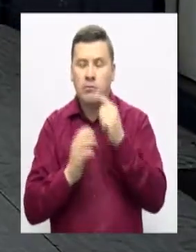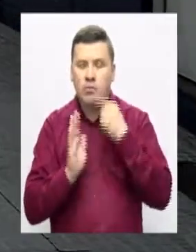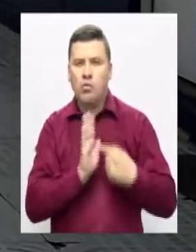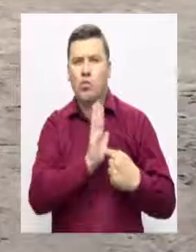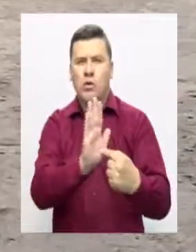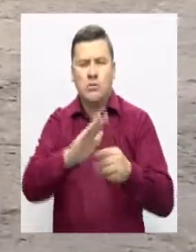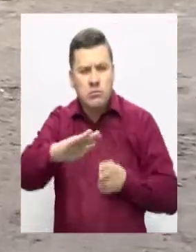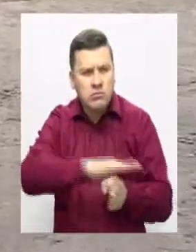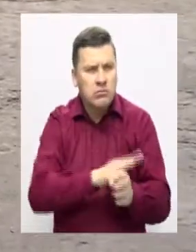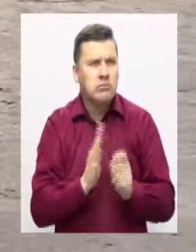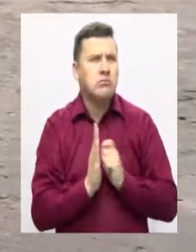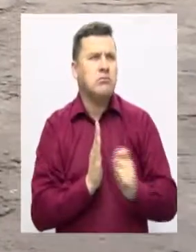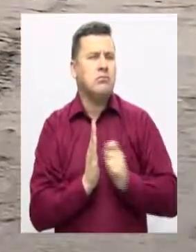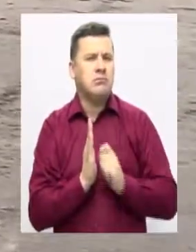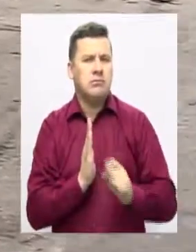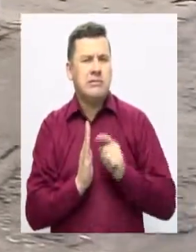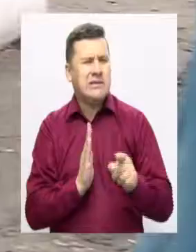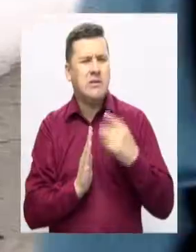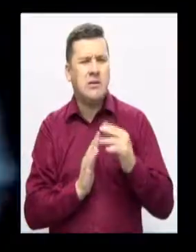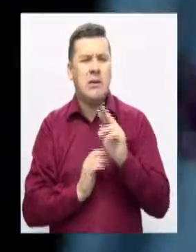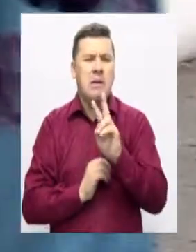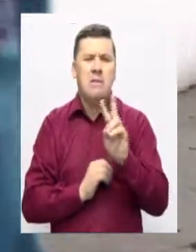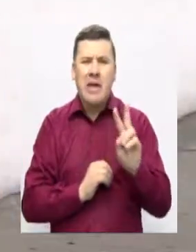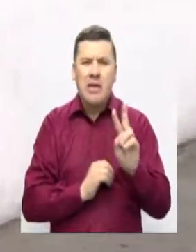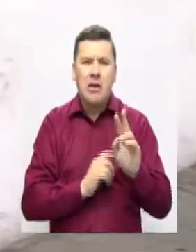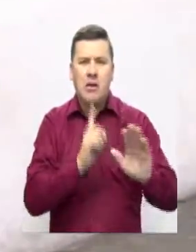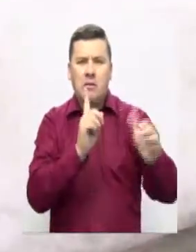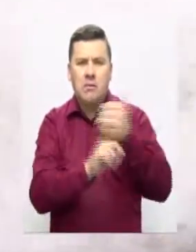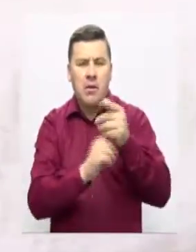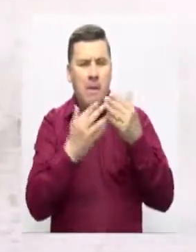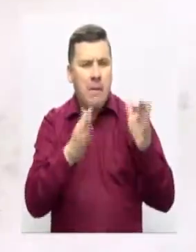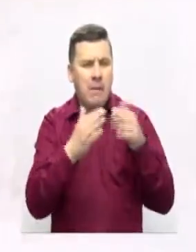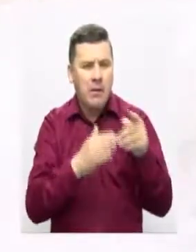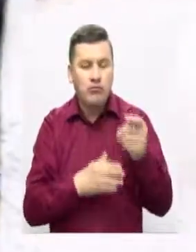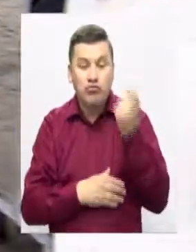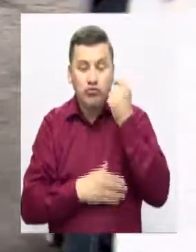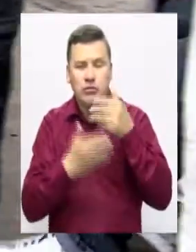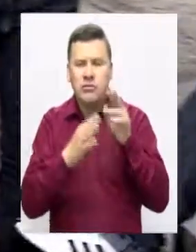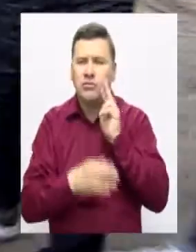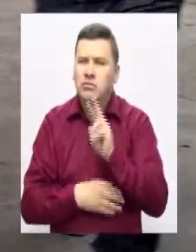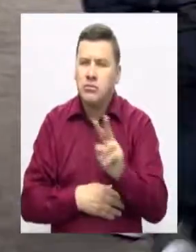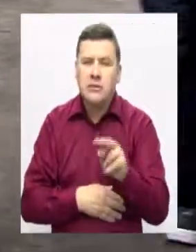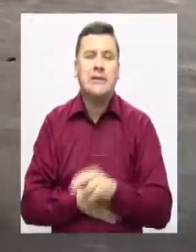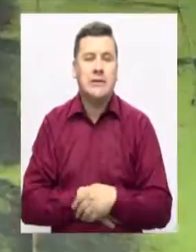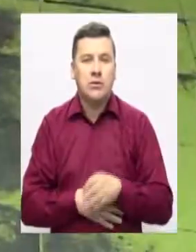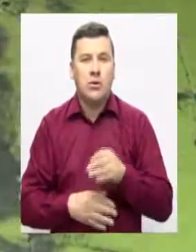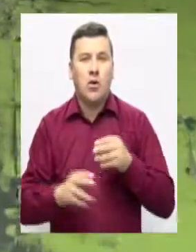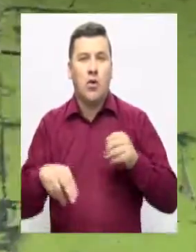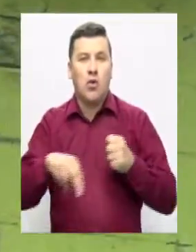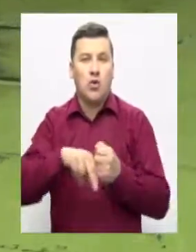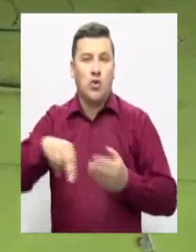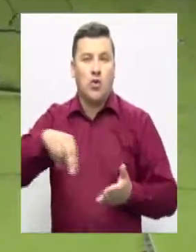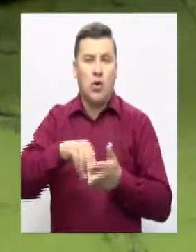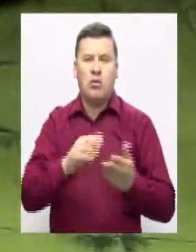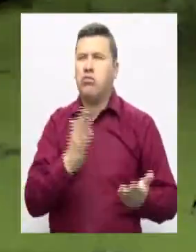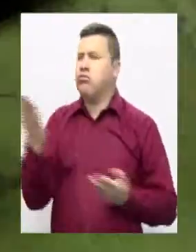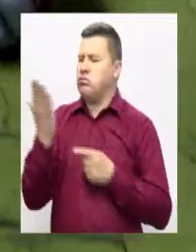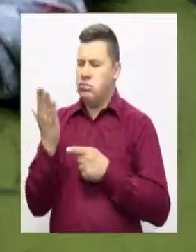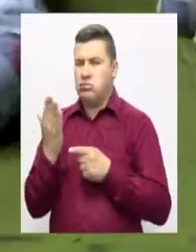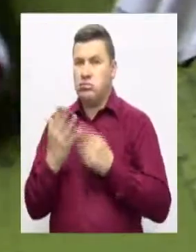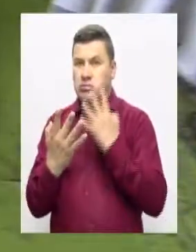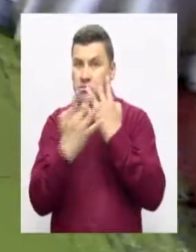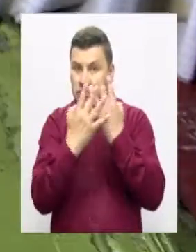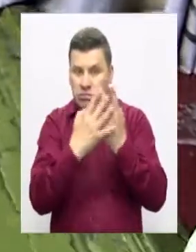muestra de establecimientos carcelarios más allá de los 22 que fueron auditados inicialmente. Un fallo de tutela de la Corte estableció que